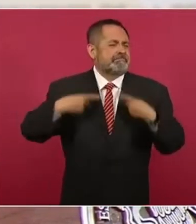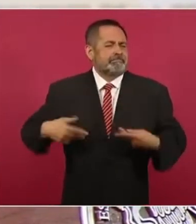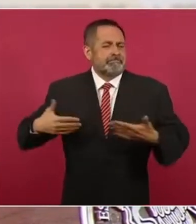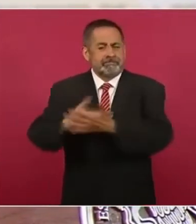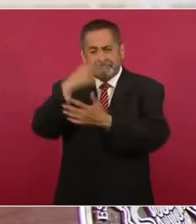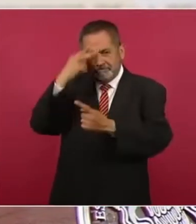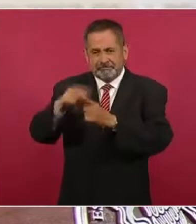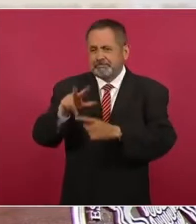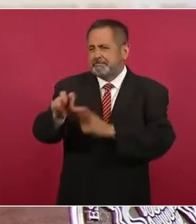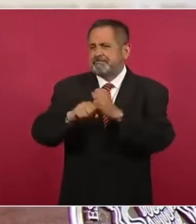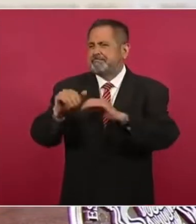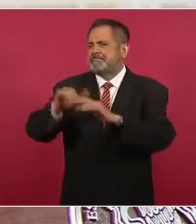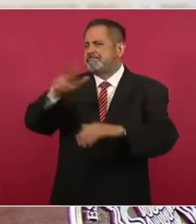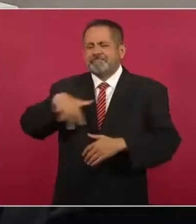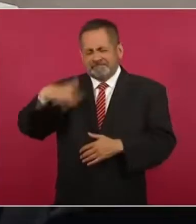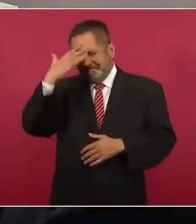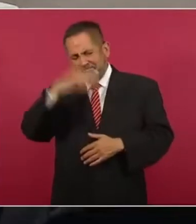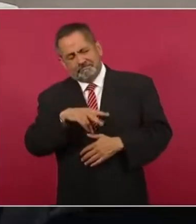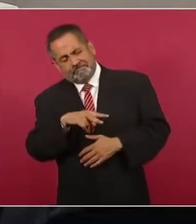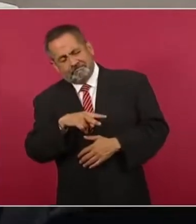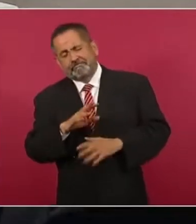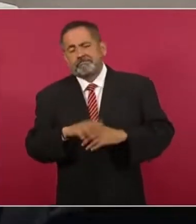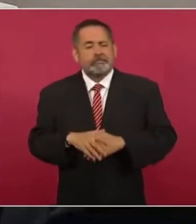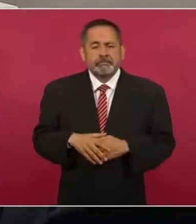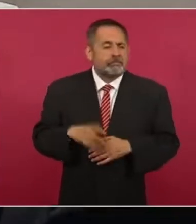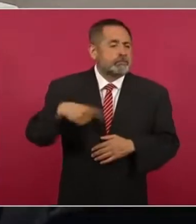ya no se le puede ver al ciudadano